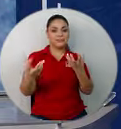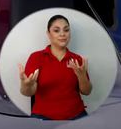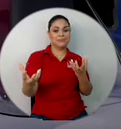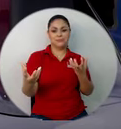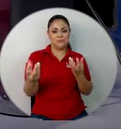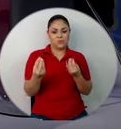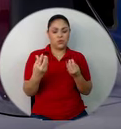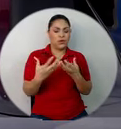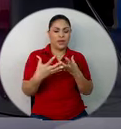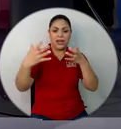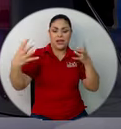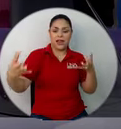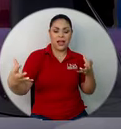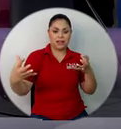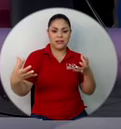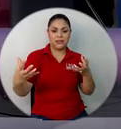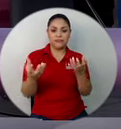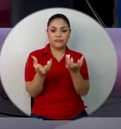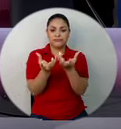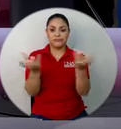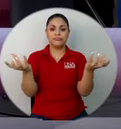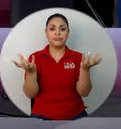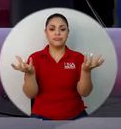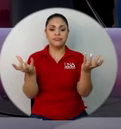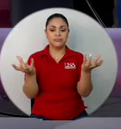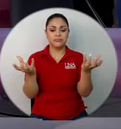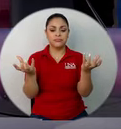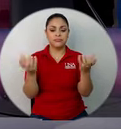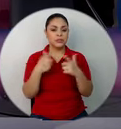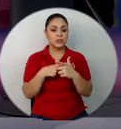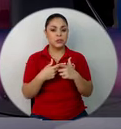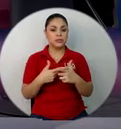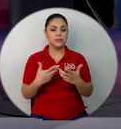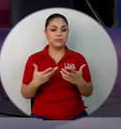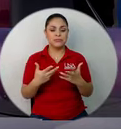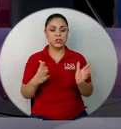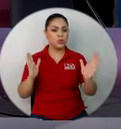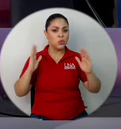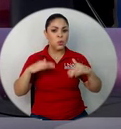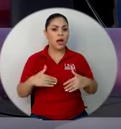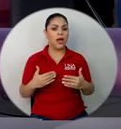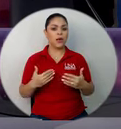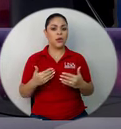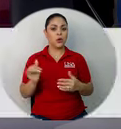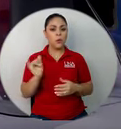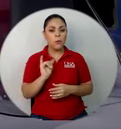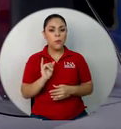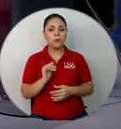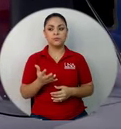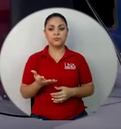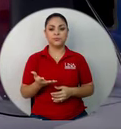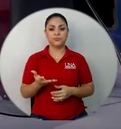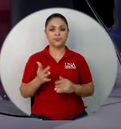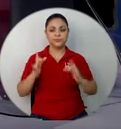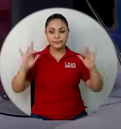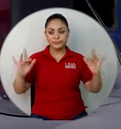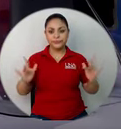colaboradoras, digamos, la gran masa trabajadora de la empresa o la institución. Entonces no hace que, ¿verdad? No